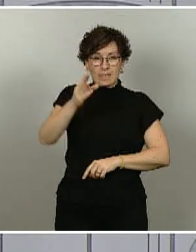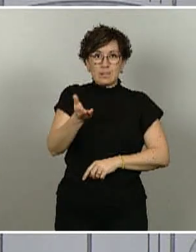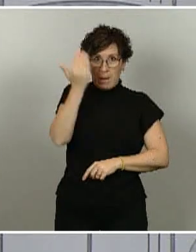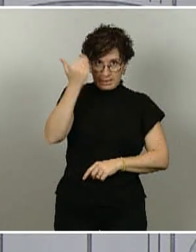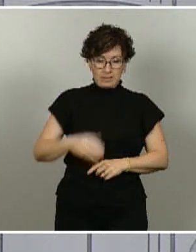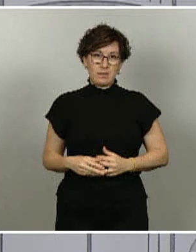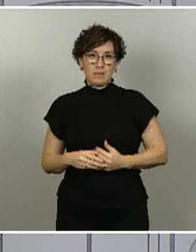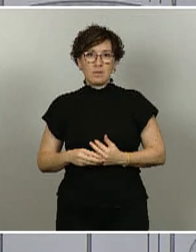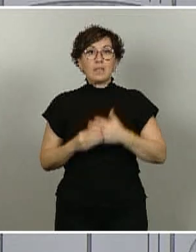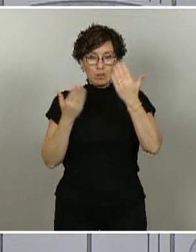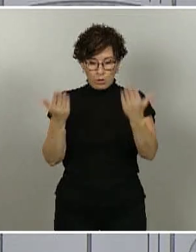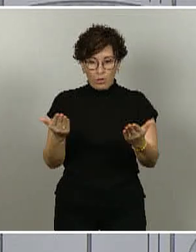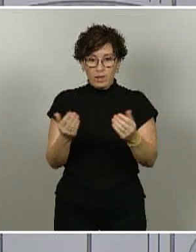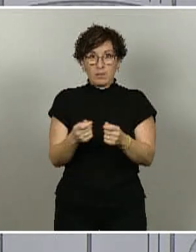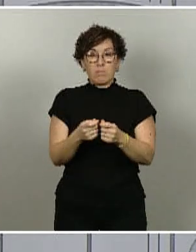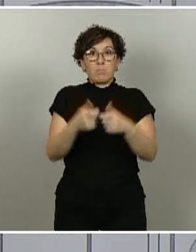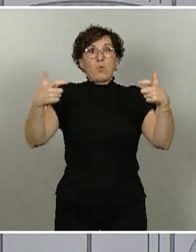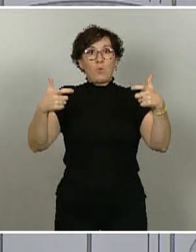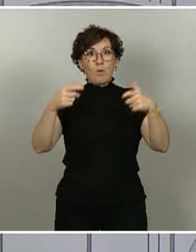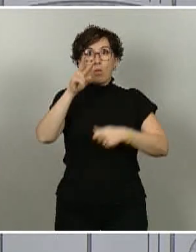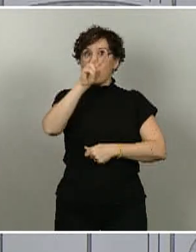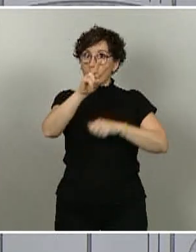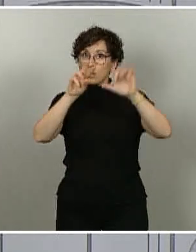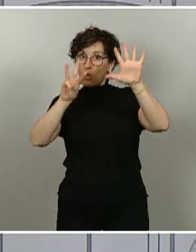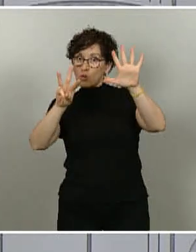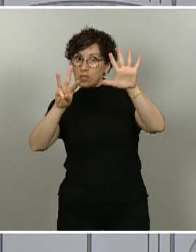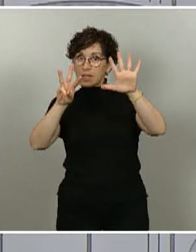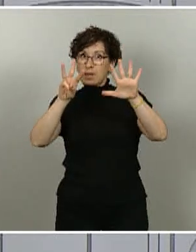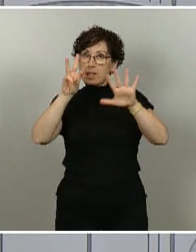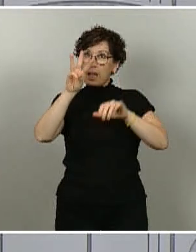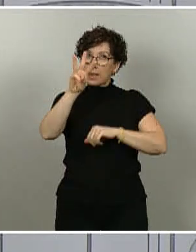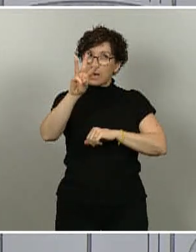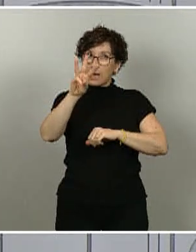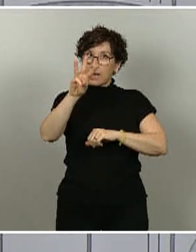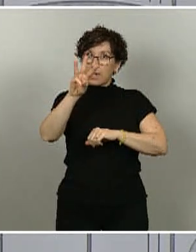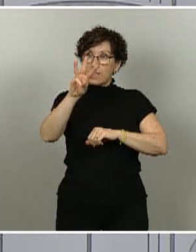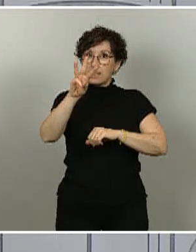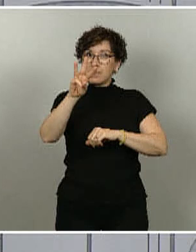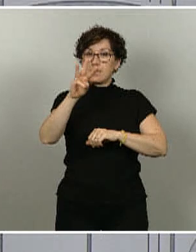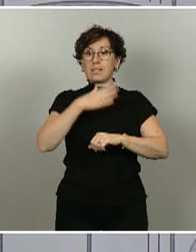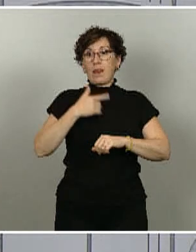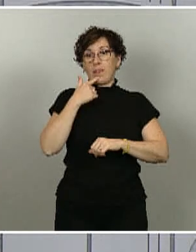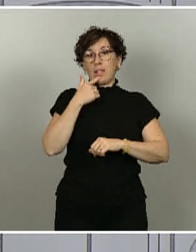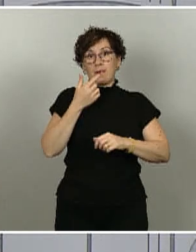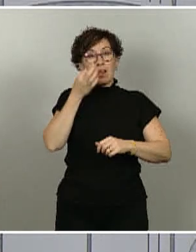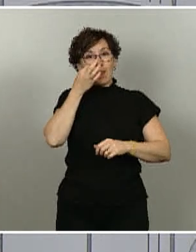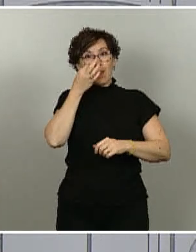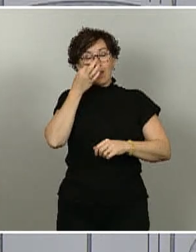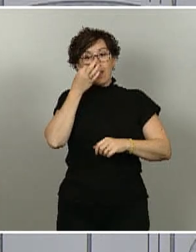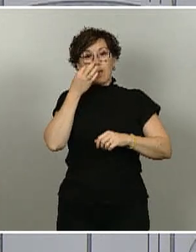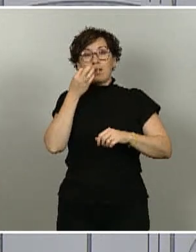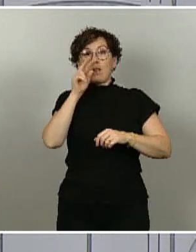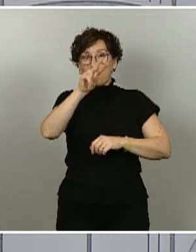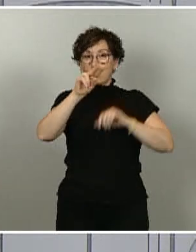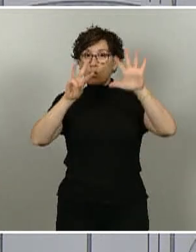en los que se ha incrementado en 283, no en 35, 35 son menos que ayer. Estos 283 son fallecidos